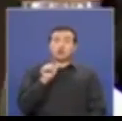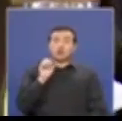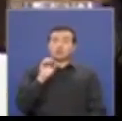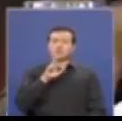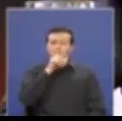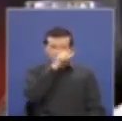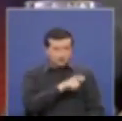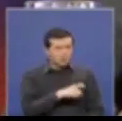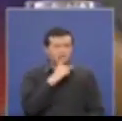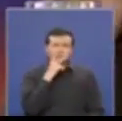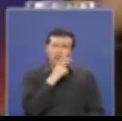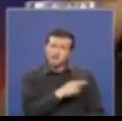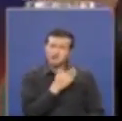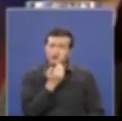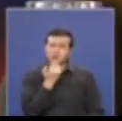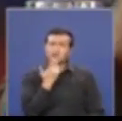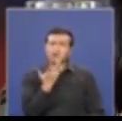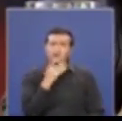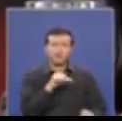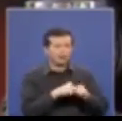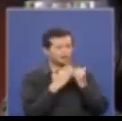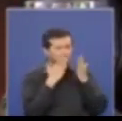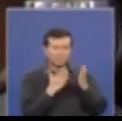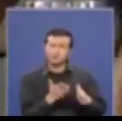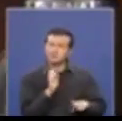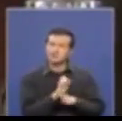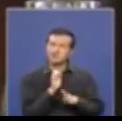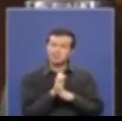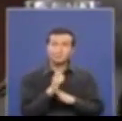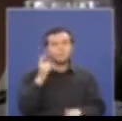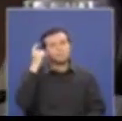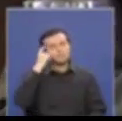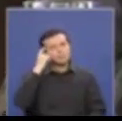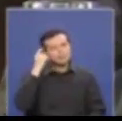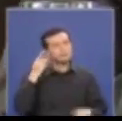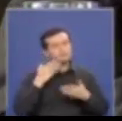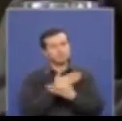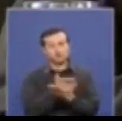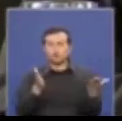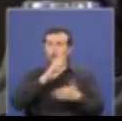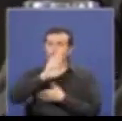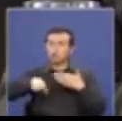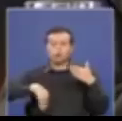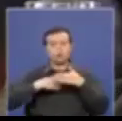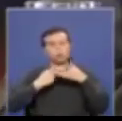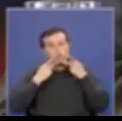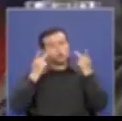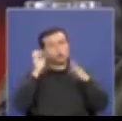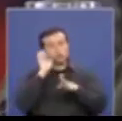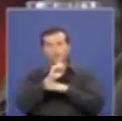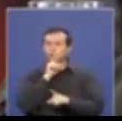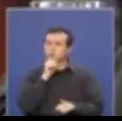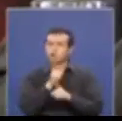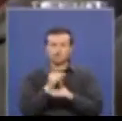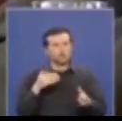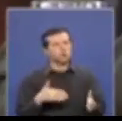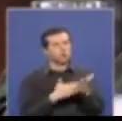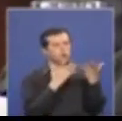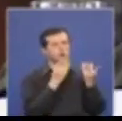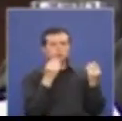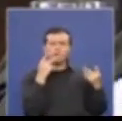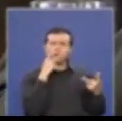¿Cómo un mentiroso así puede ser asambleísta de la patria? A rebelarnos, pueblo ecuatoriano. A rebelarnos contra